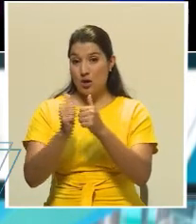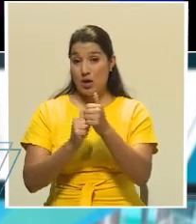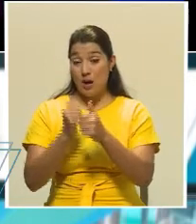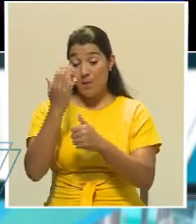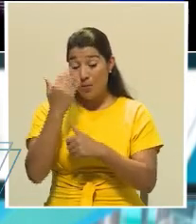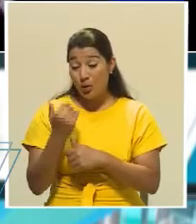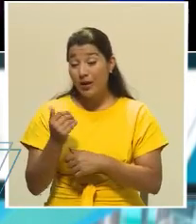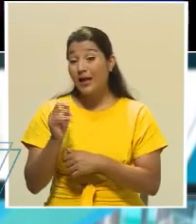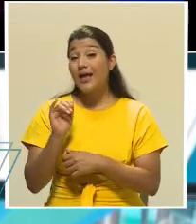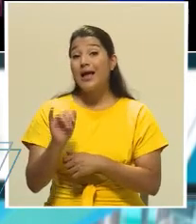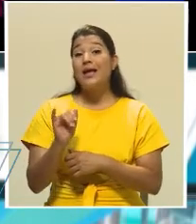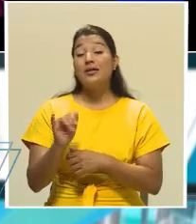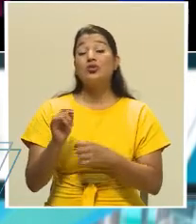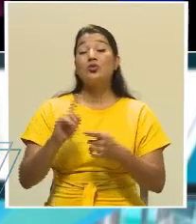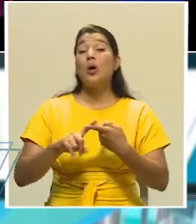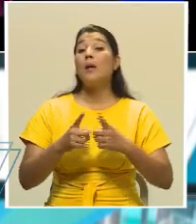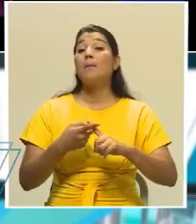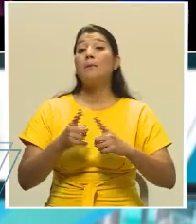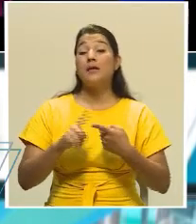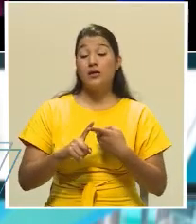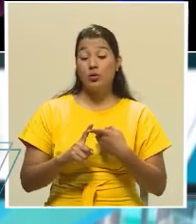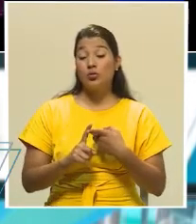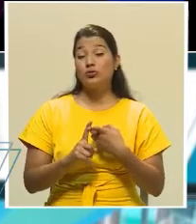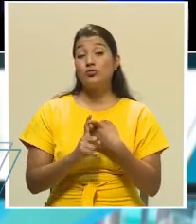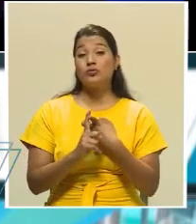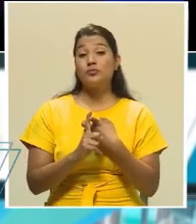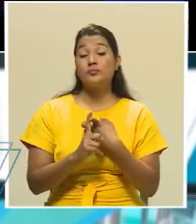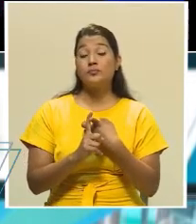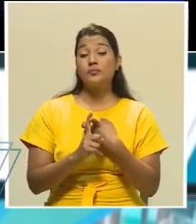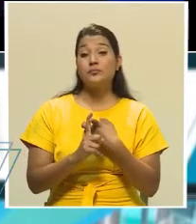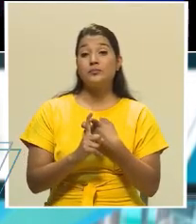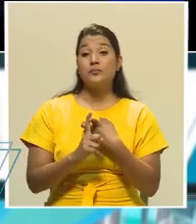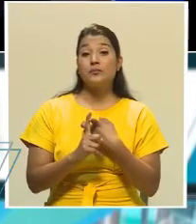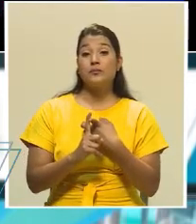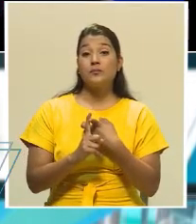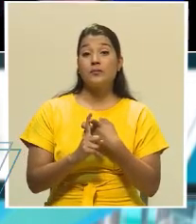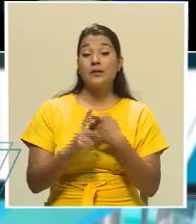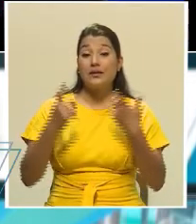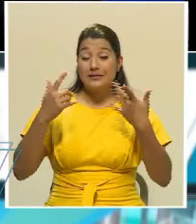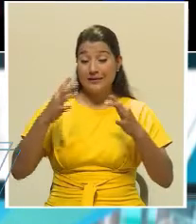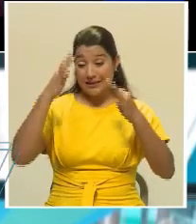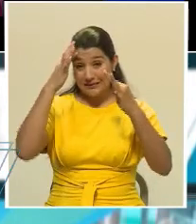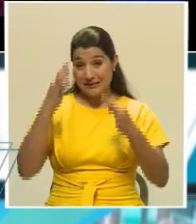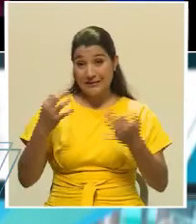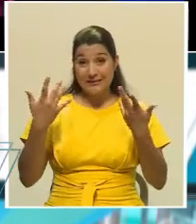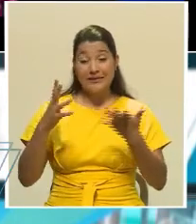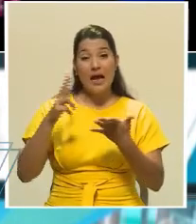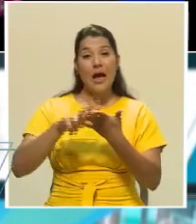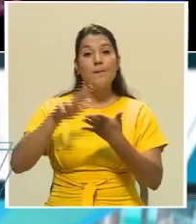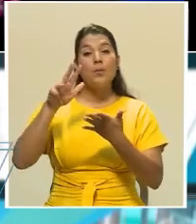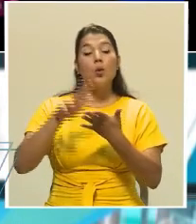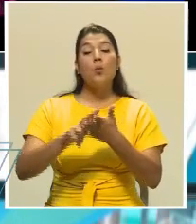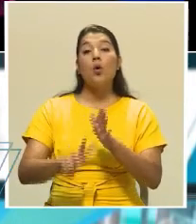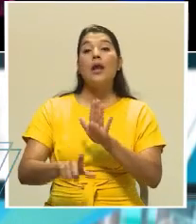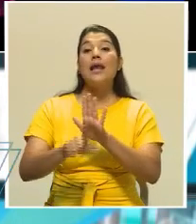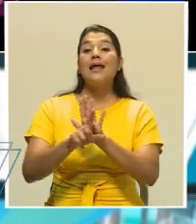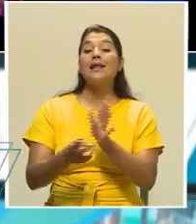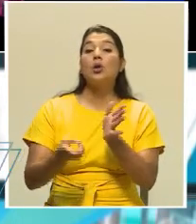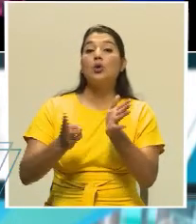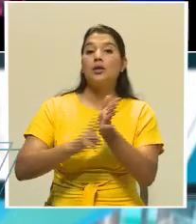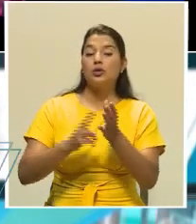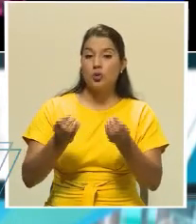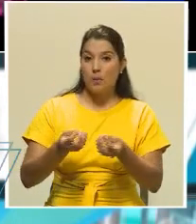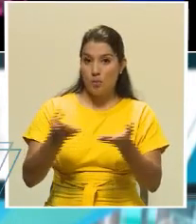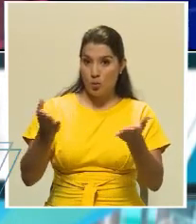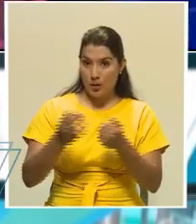amigos televidentes, en este país se definió o se aprobó una ley de contratación pública,